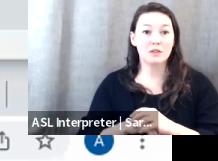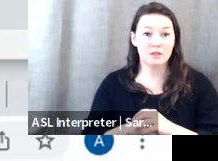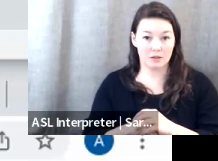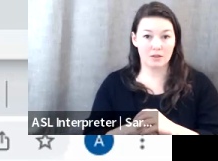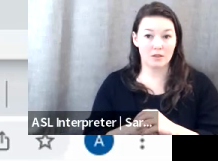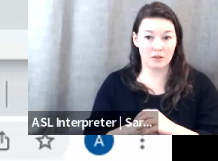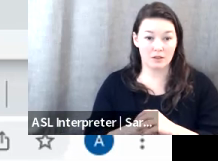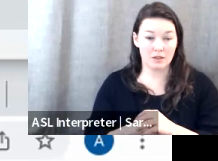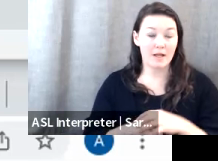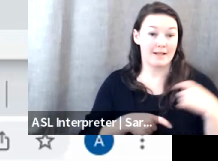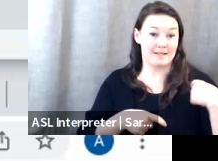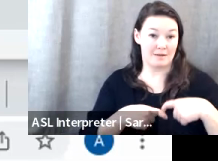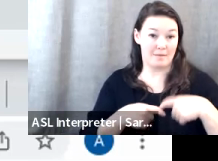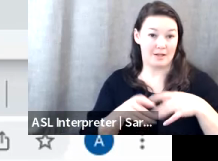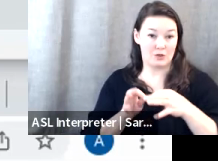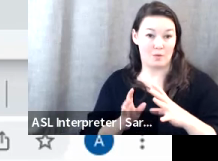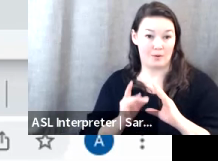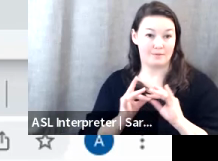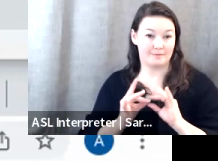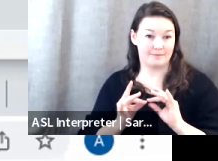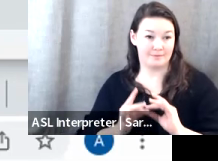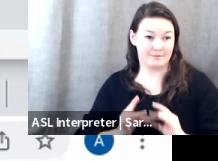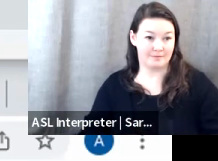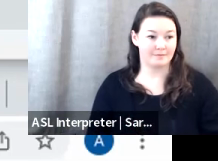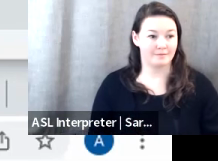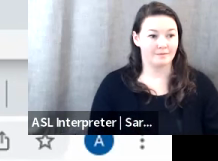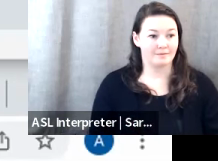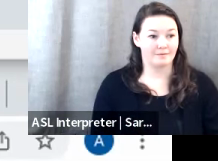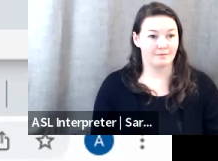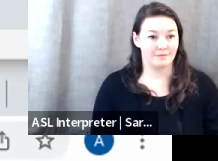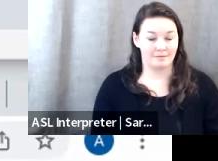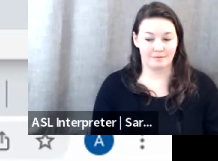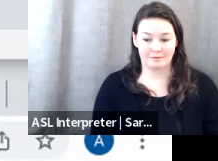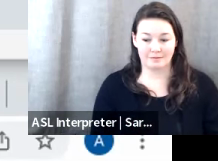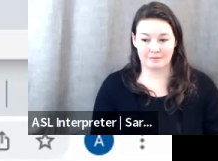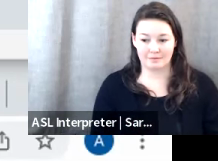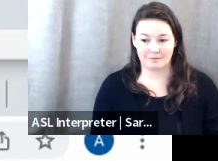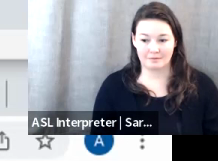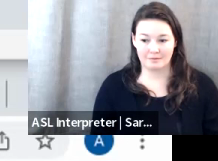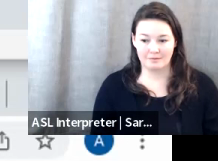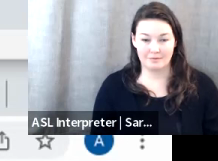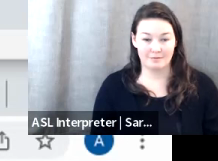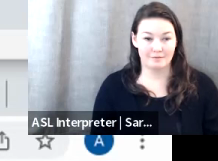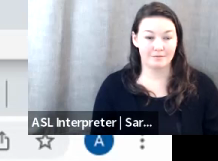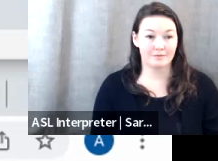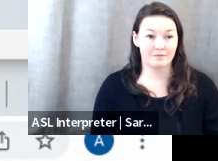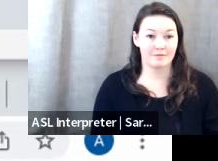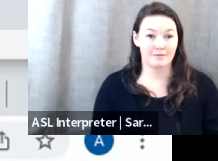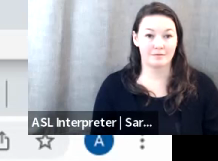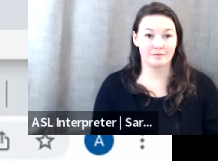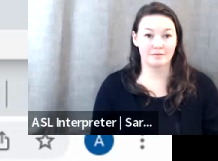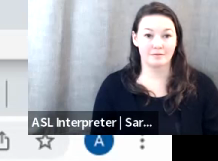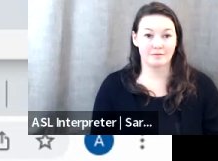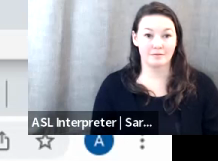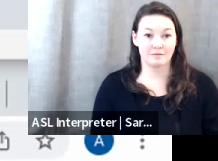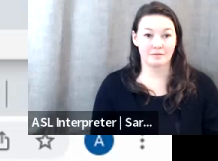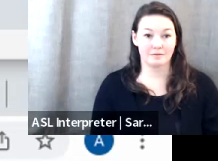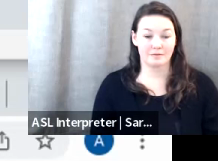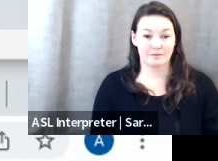Gracias. No sé si se mencionó esto previamente porque tuve que ir a atender unos asuntos de trabajo, pero creo que vale la pena mencionar que muchos en